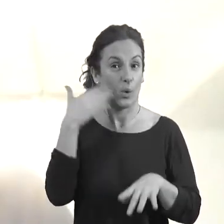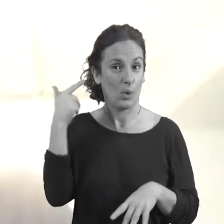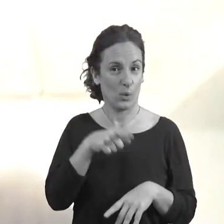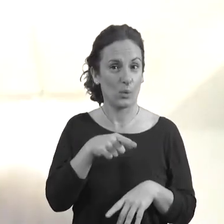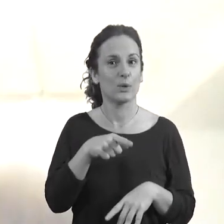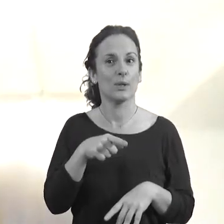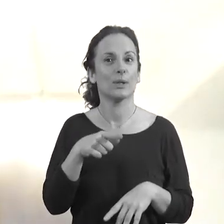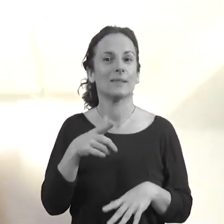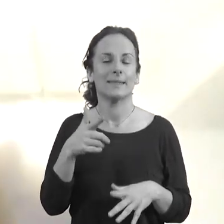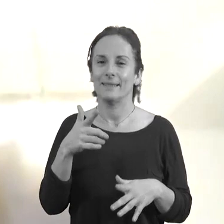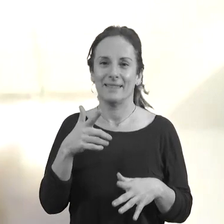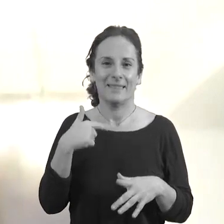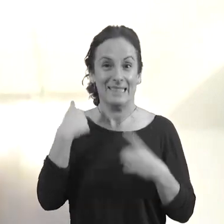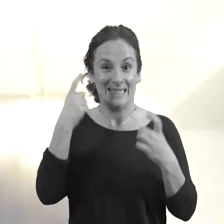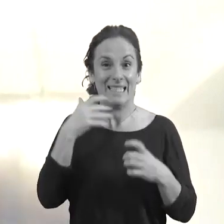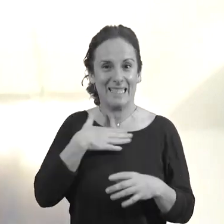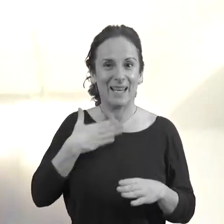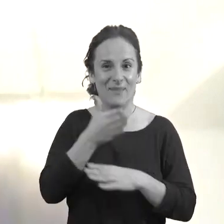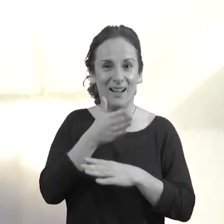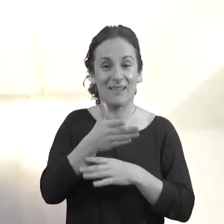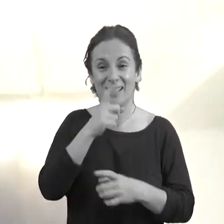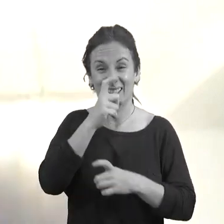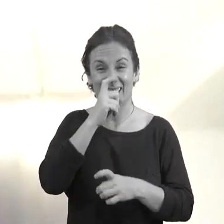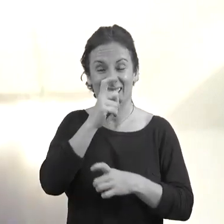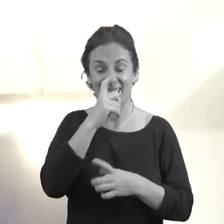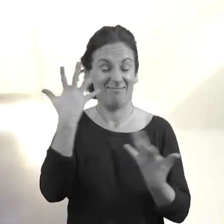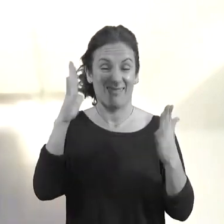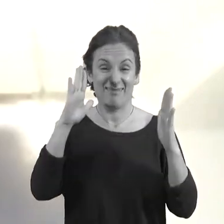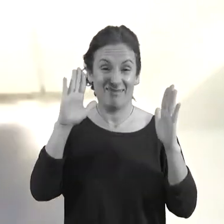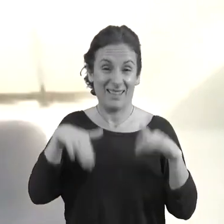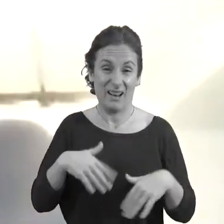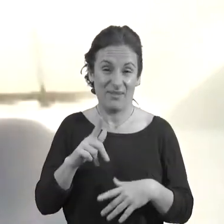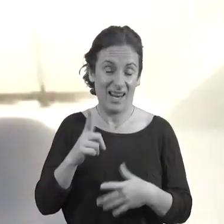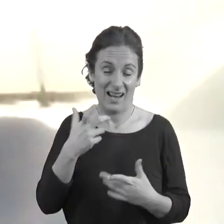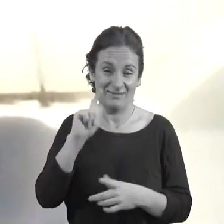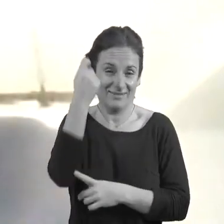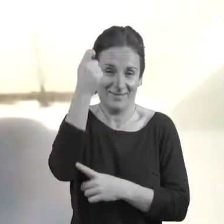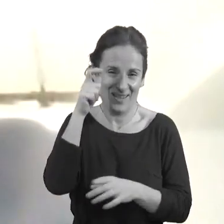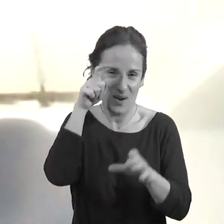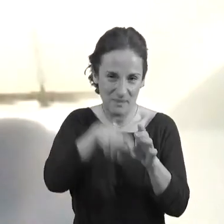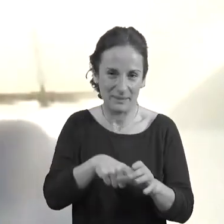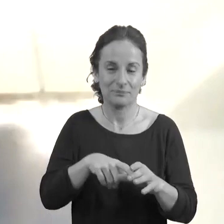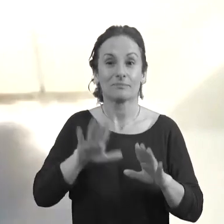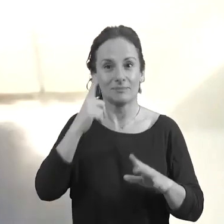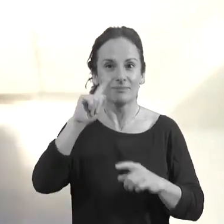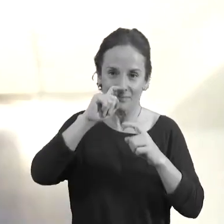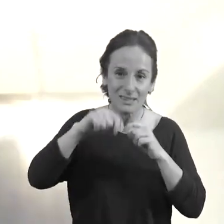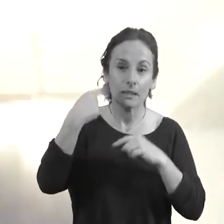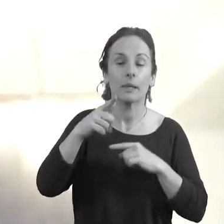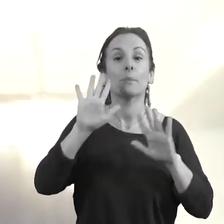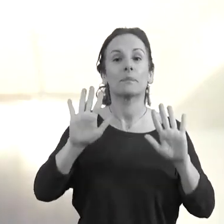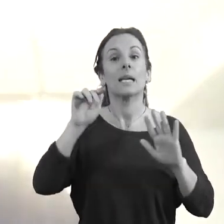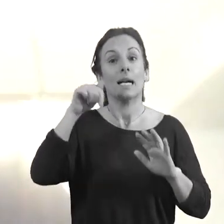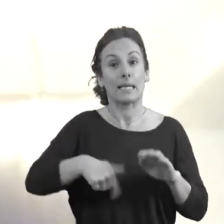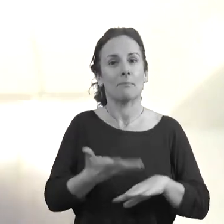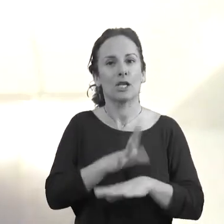iremos. Y nosotras aquí, fíjate, en el año 2014, la manifestación del 28 de junio en Mallorca, se emplazamos